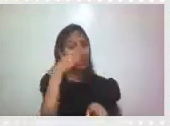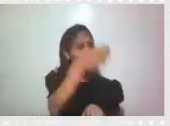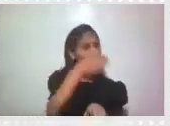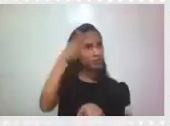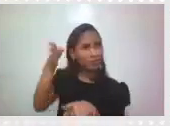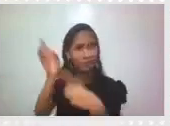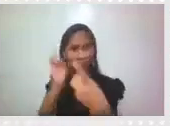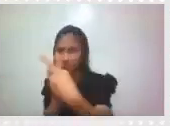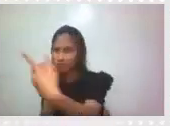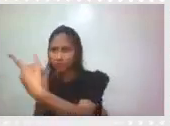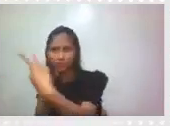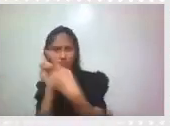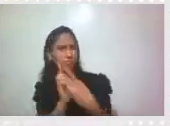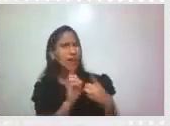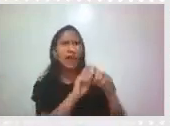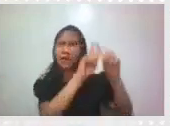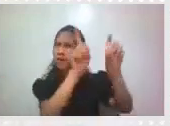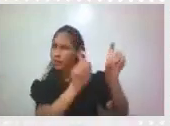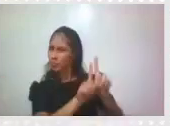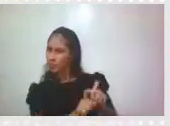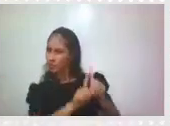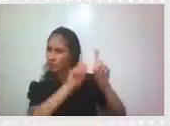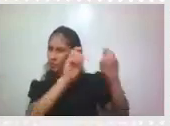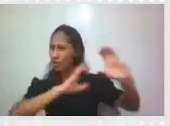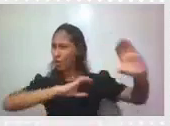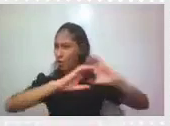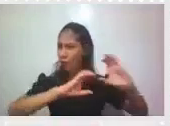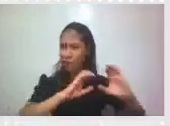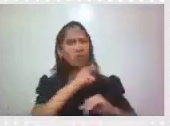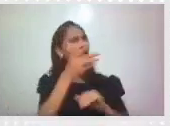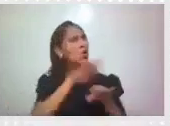de interés común sobre los cuales